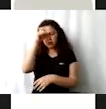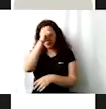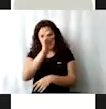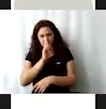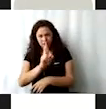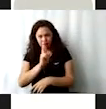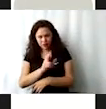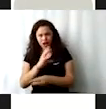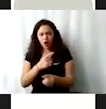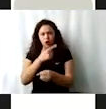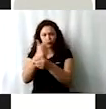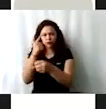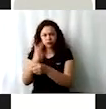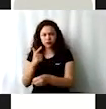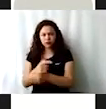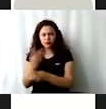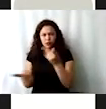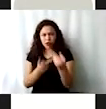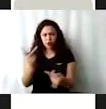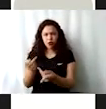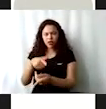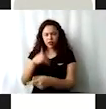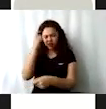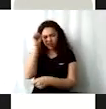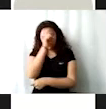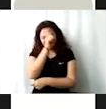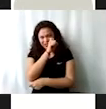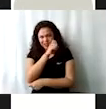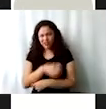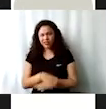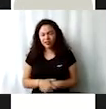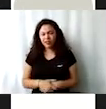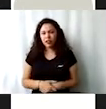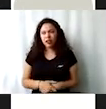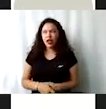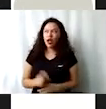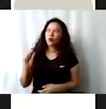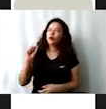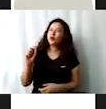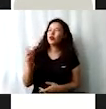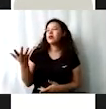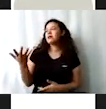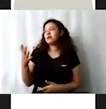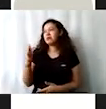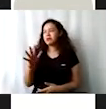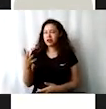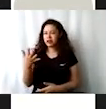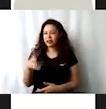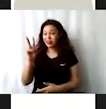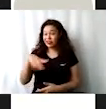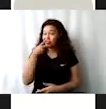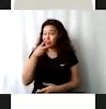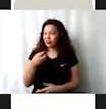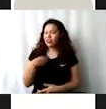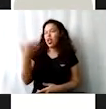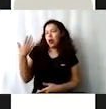o identificar estas preguntas, Carlos, que yo hice? Un poco porque, bueno, como te vuelvo a repetir, tiene